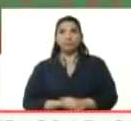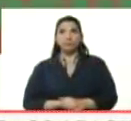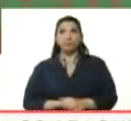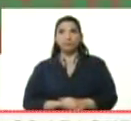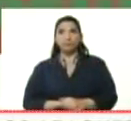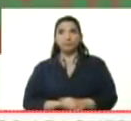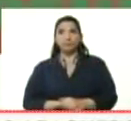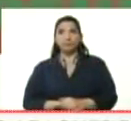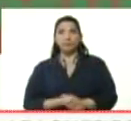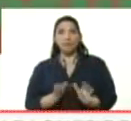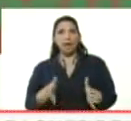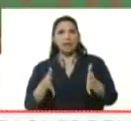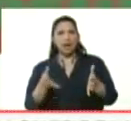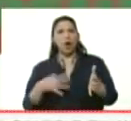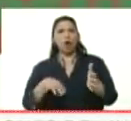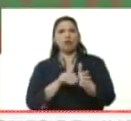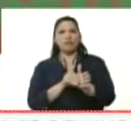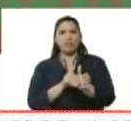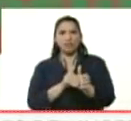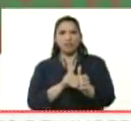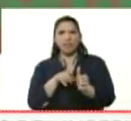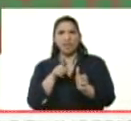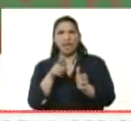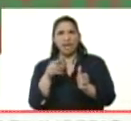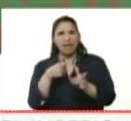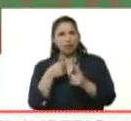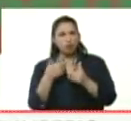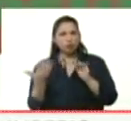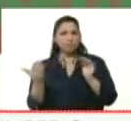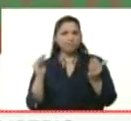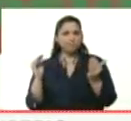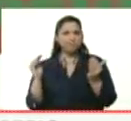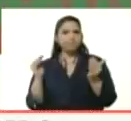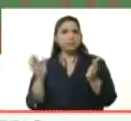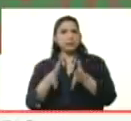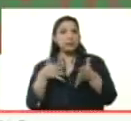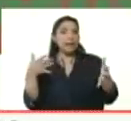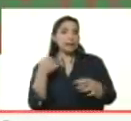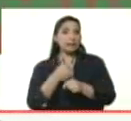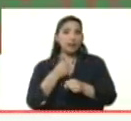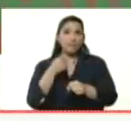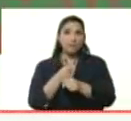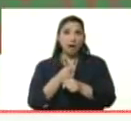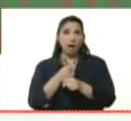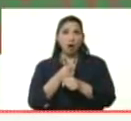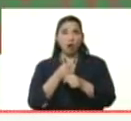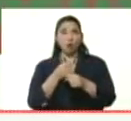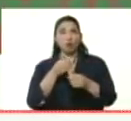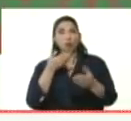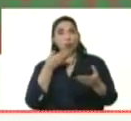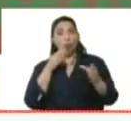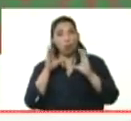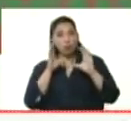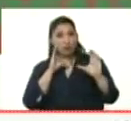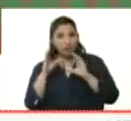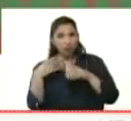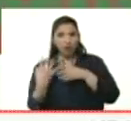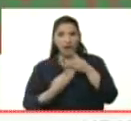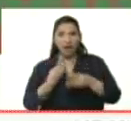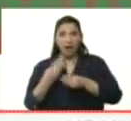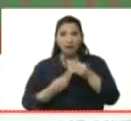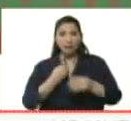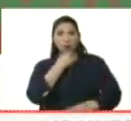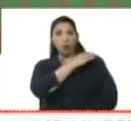de ganar de nuevo. Y en ese sentido, con respecto al gran trabajo a nivel comunicacional que hace la